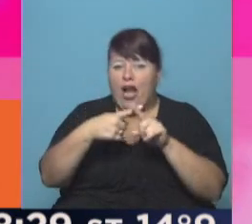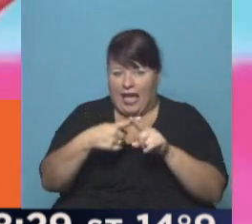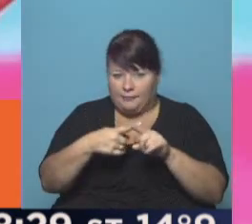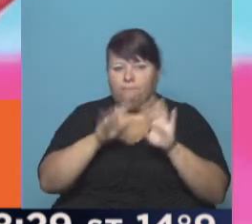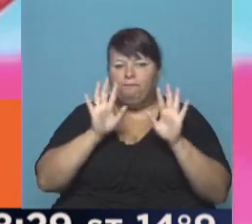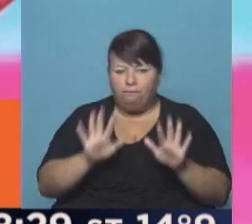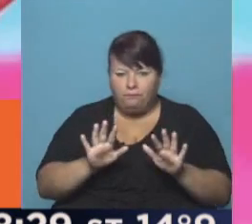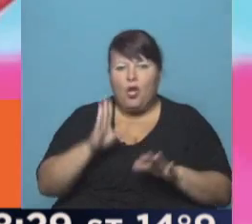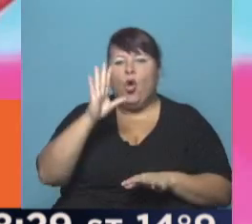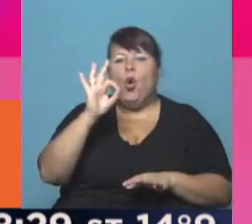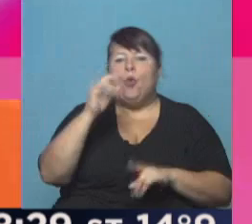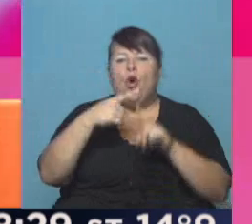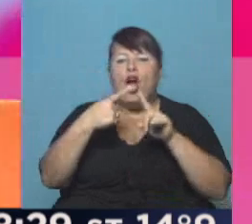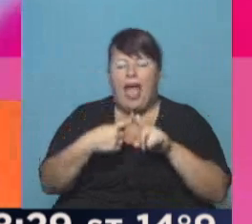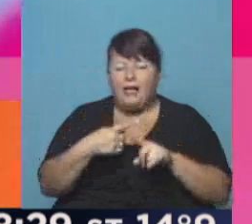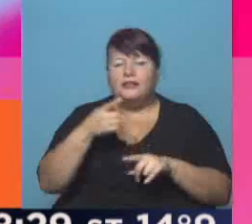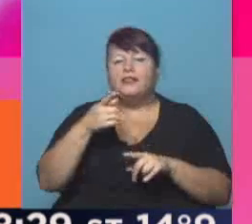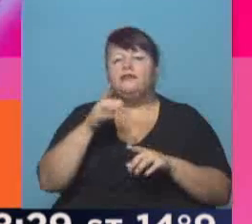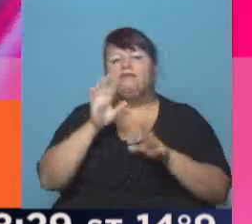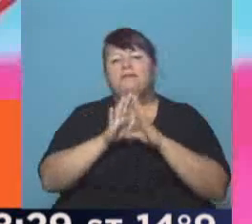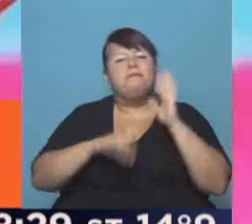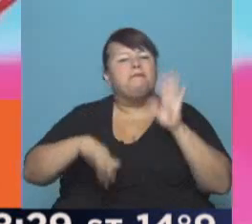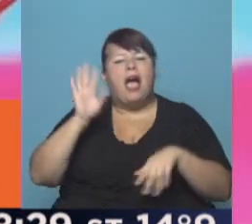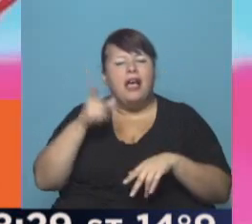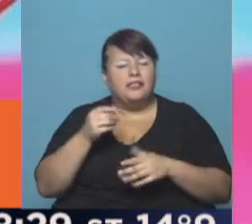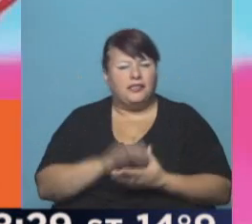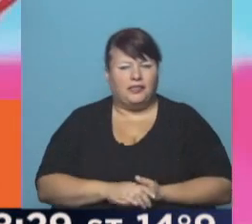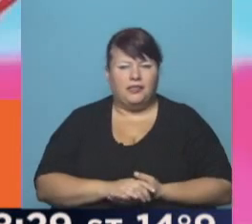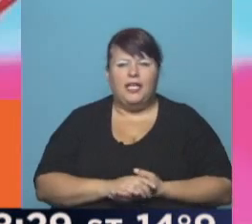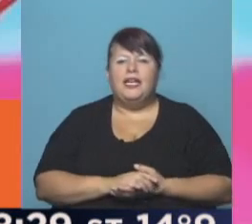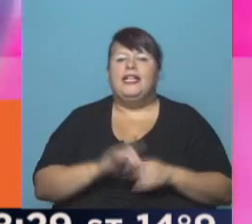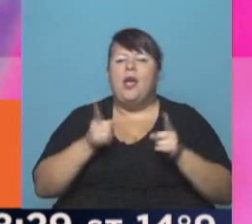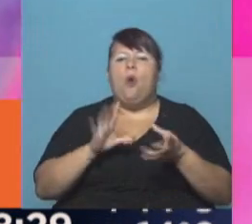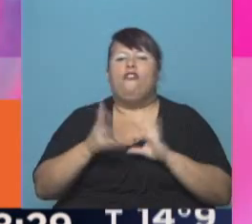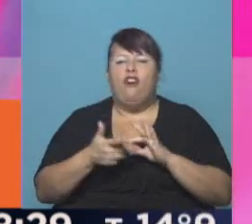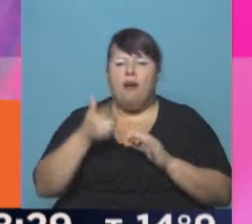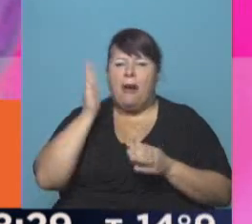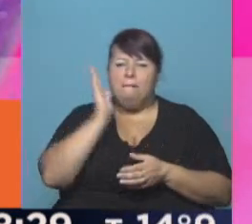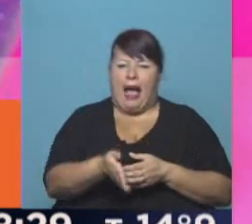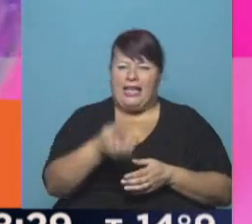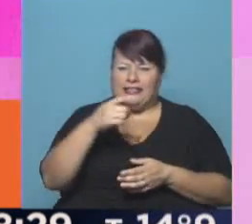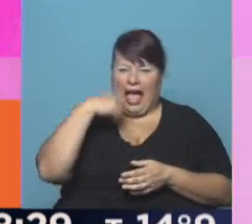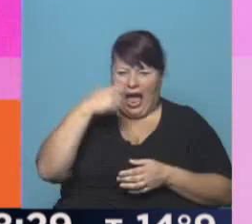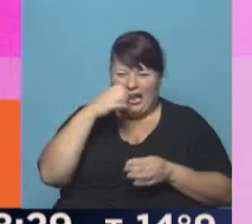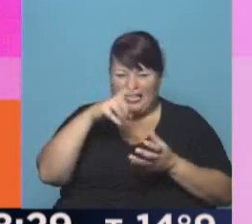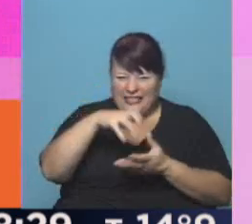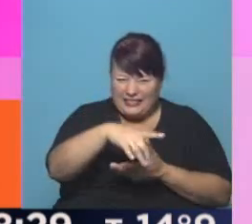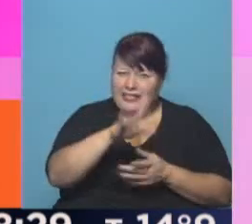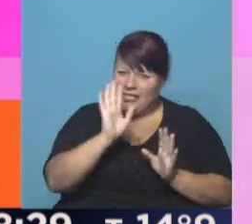A ver, el bórax en su punto máximo se usa también como insecticida, así que